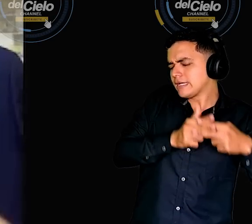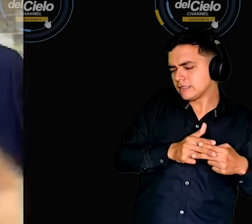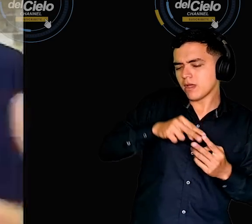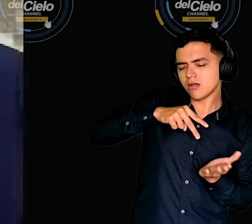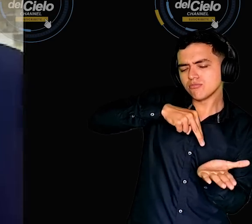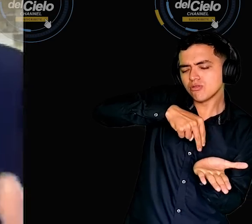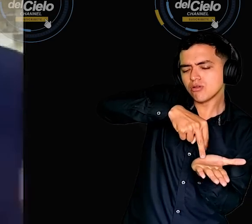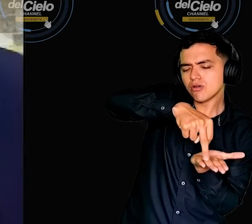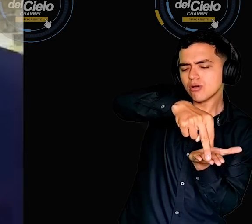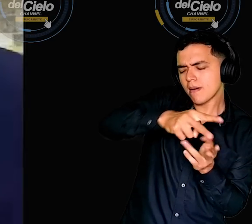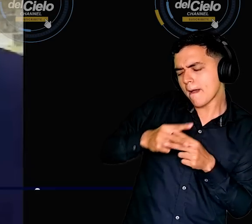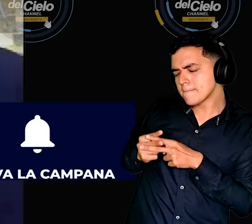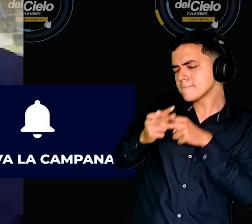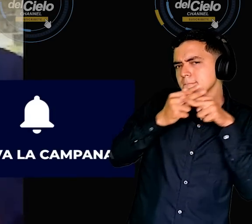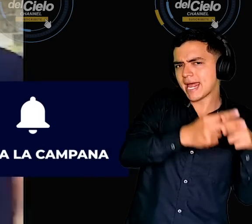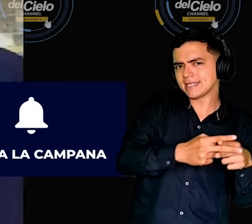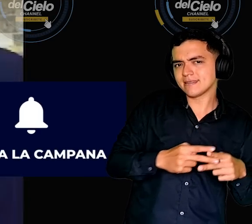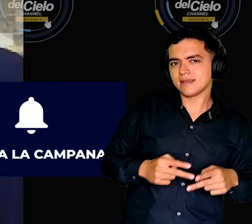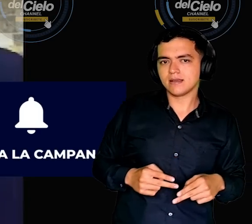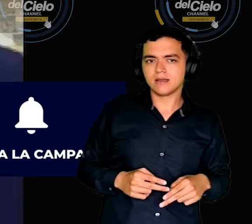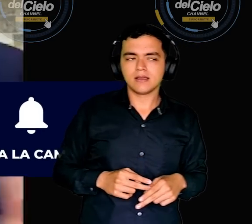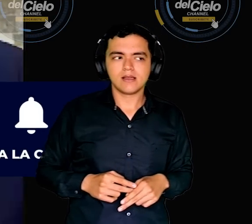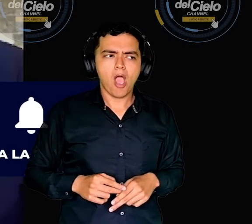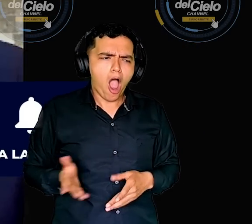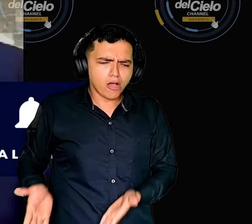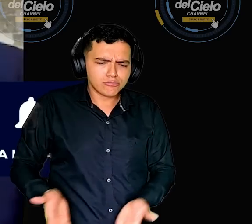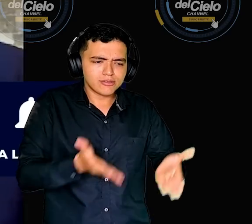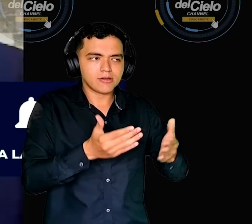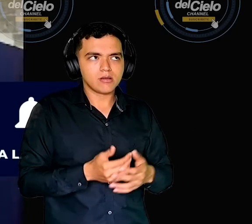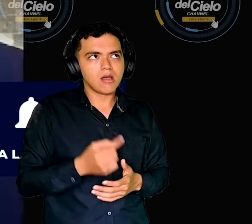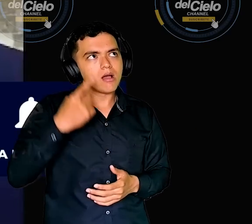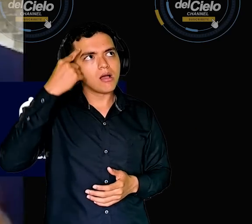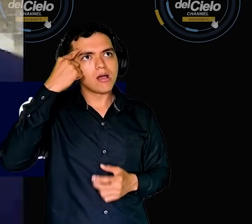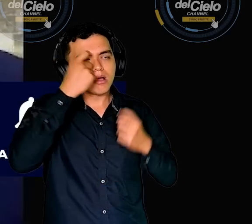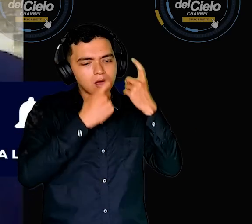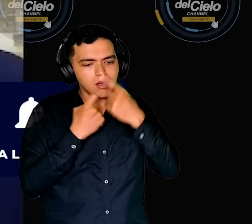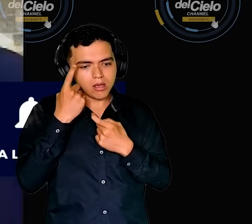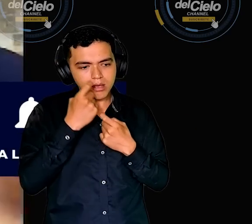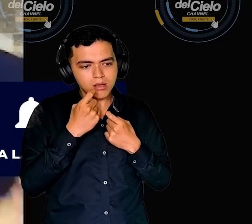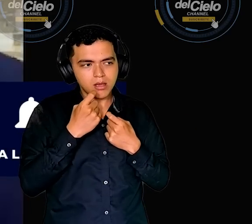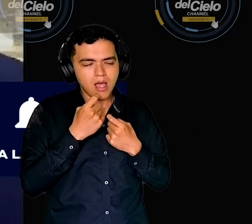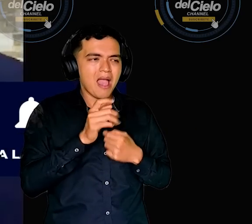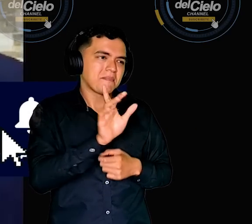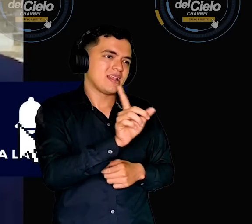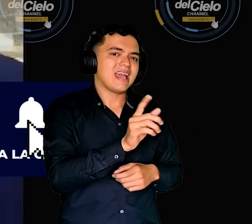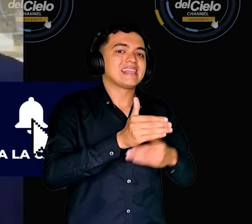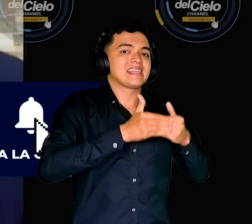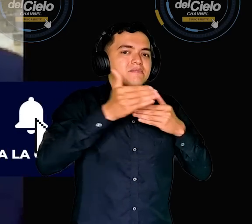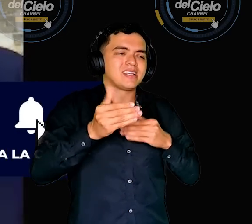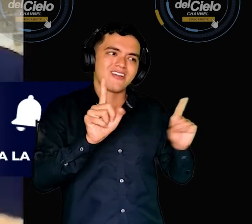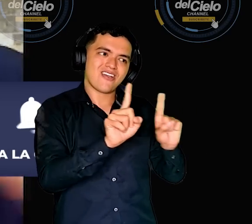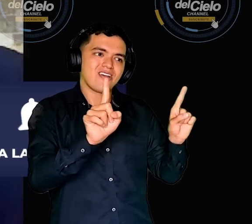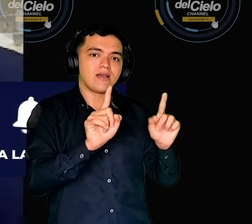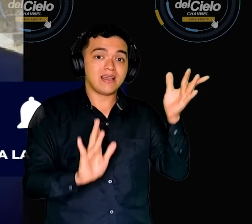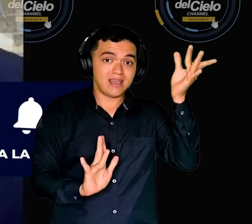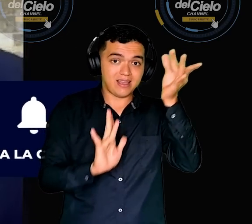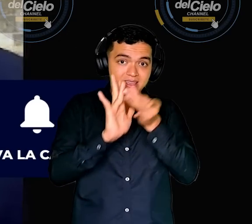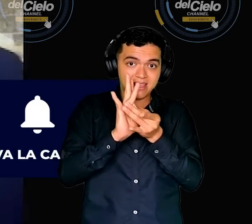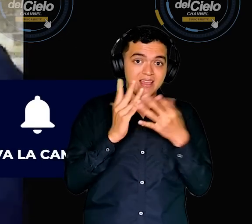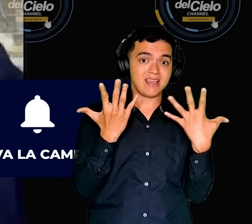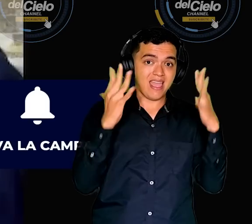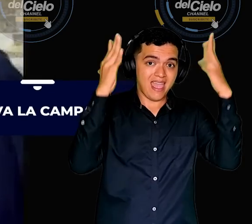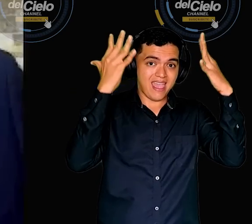con diferencia, aunque no parezca, porque las personas pronto creen que no lo están haciendo así, se nota, y se lo